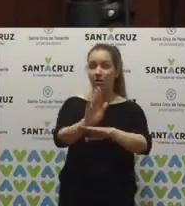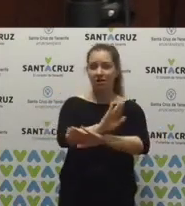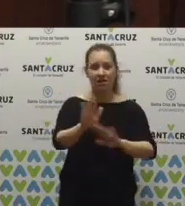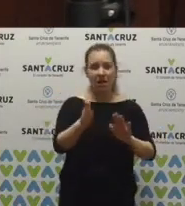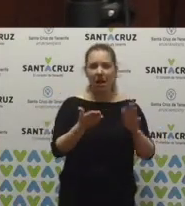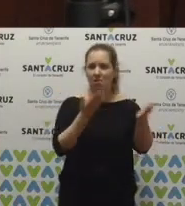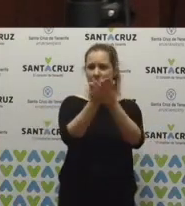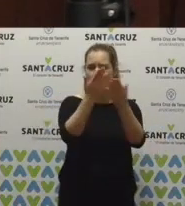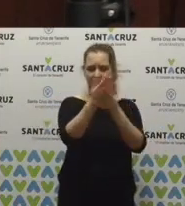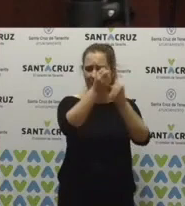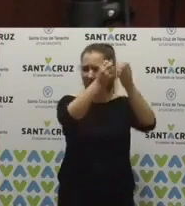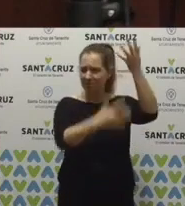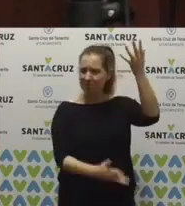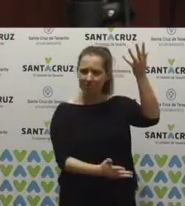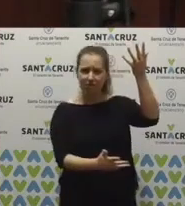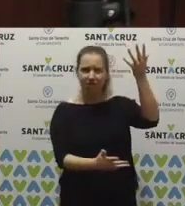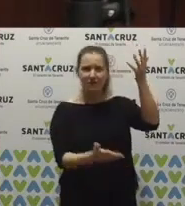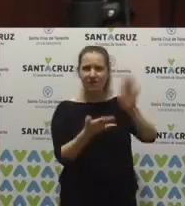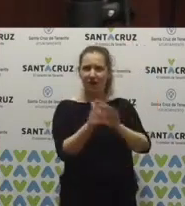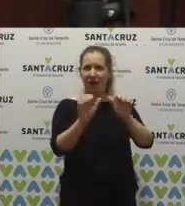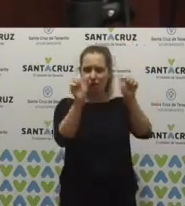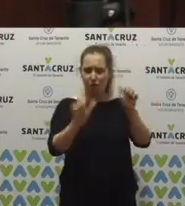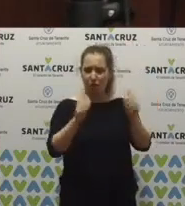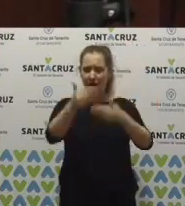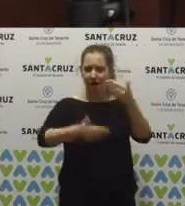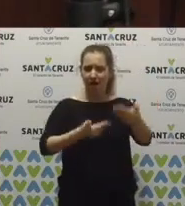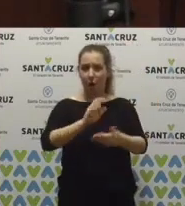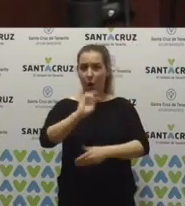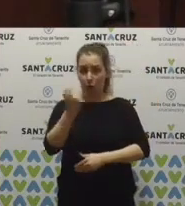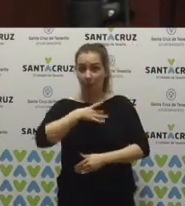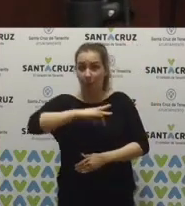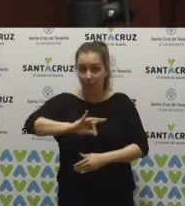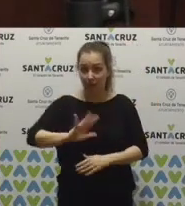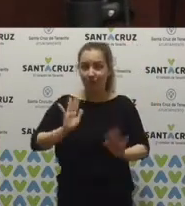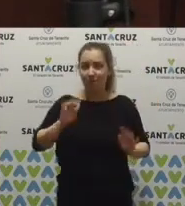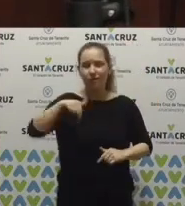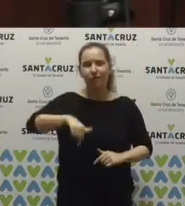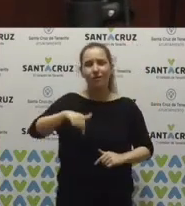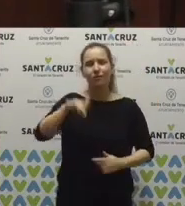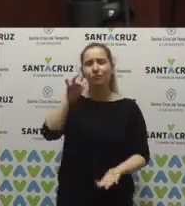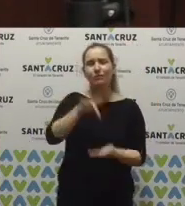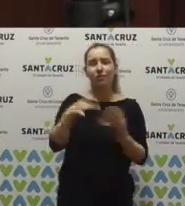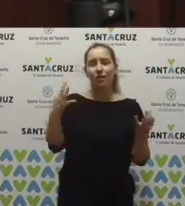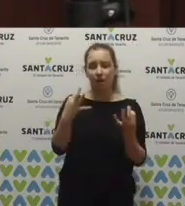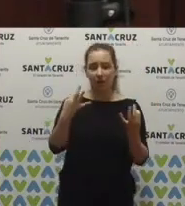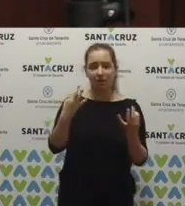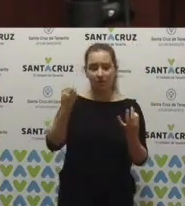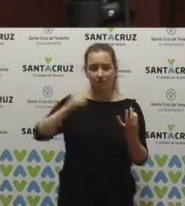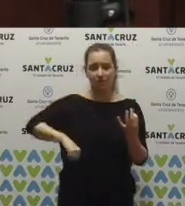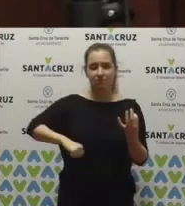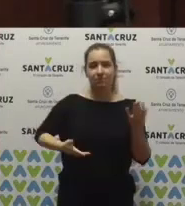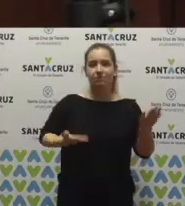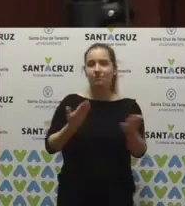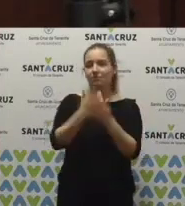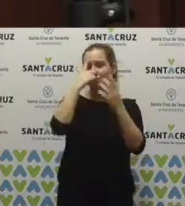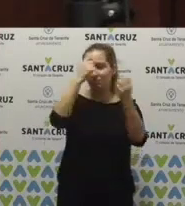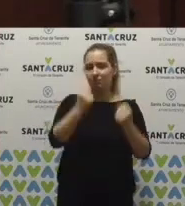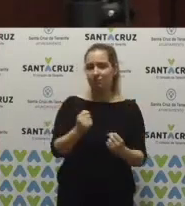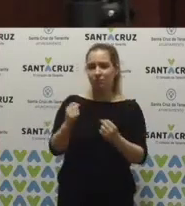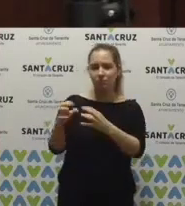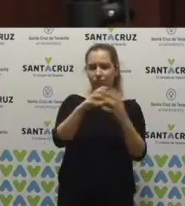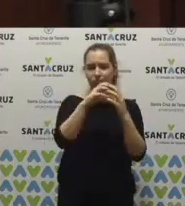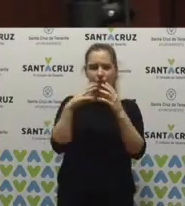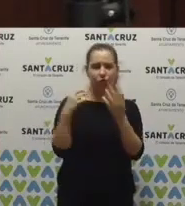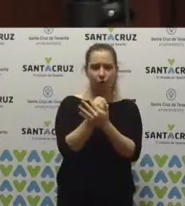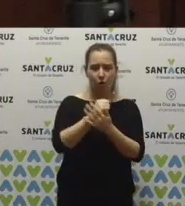hubiéramos de otra forma pero claro aquí estamos en que una moción institucional consensuada pero es que luego a sensu contrario que